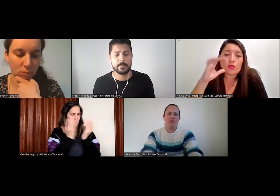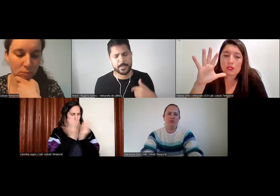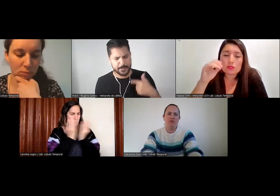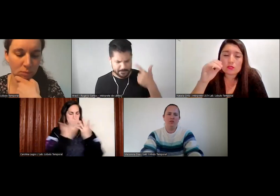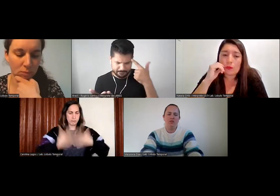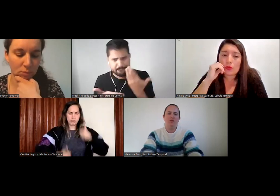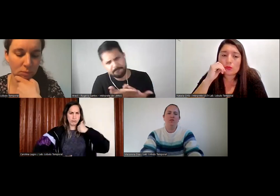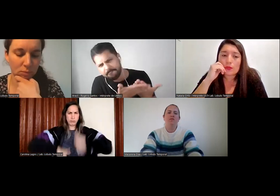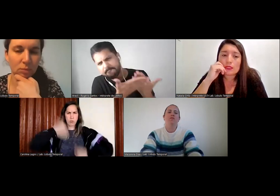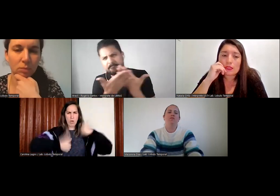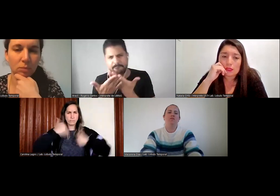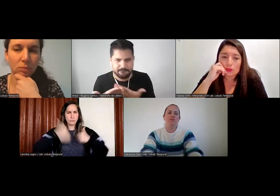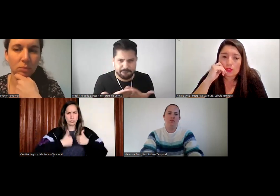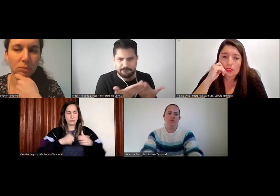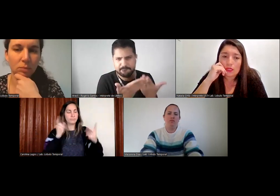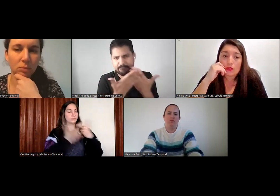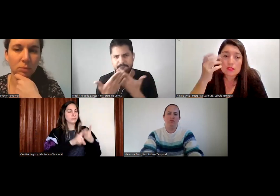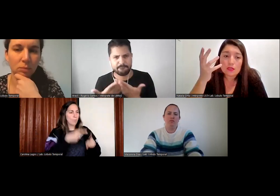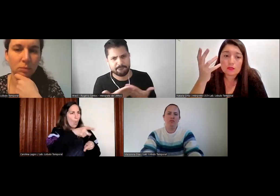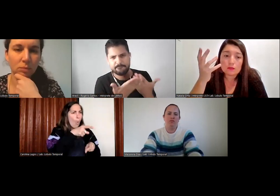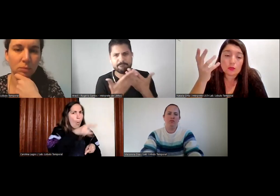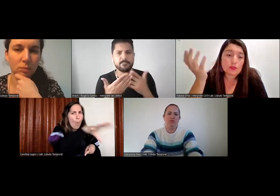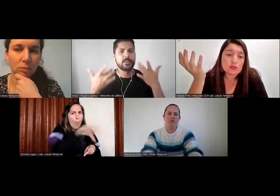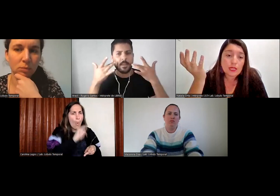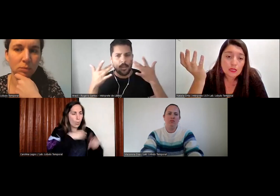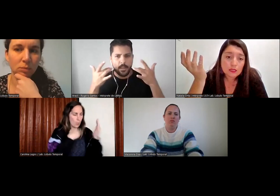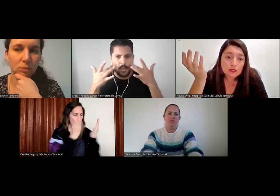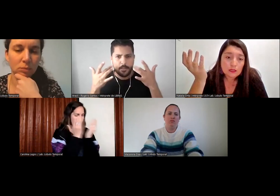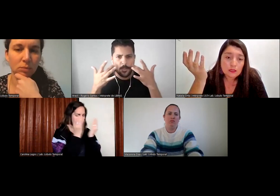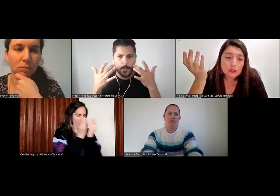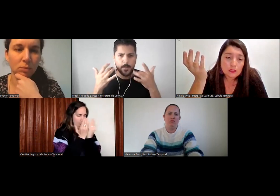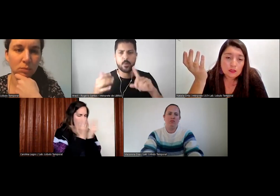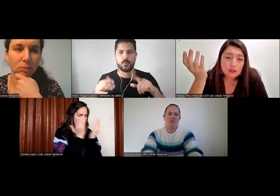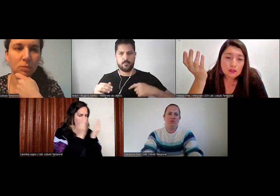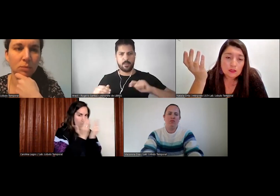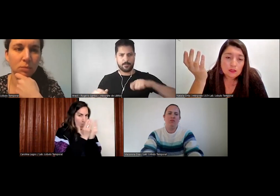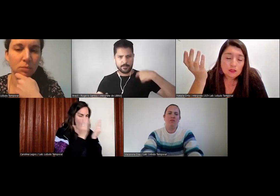Pero yo, ok, si me pongo a estudiar teatro y llego a ser profesional,